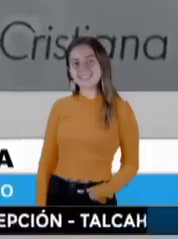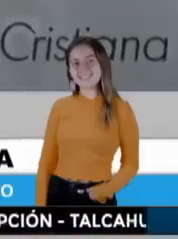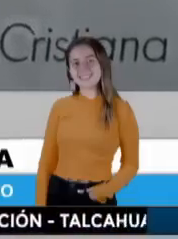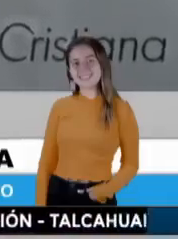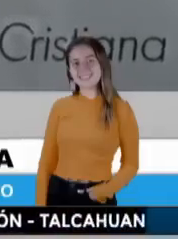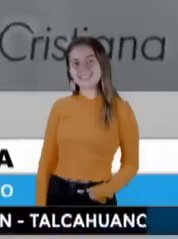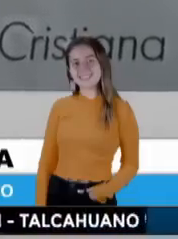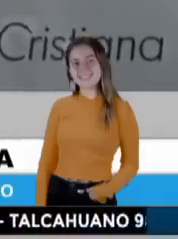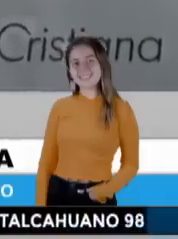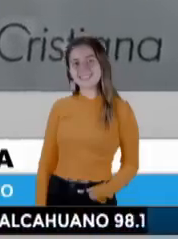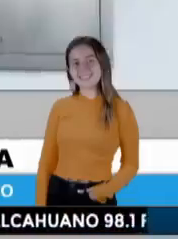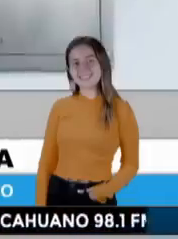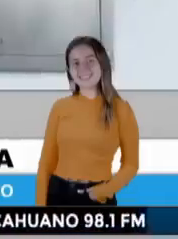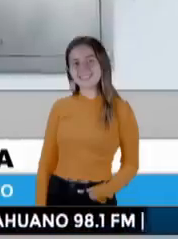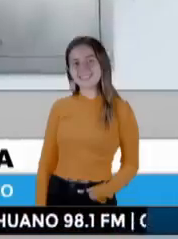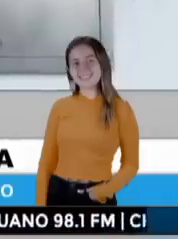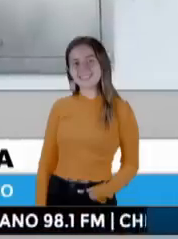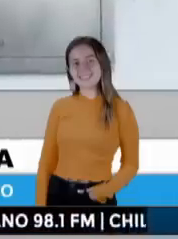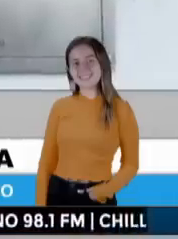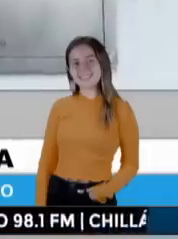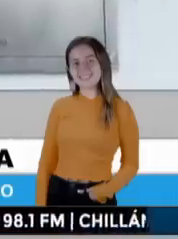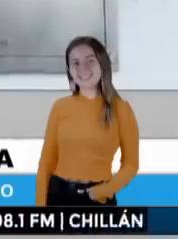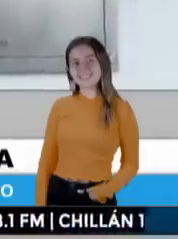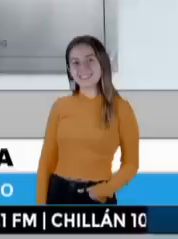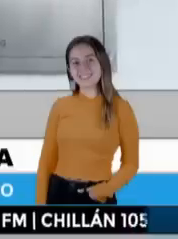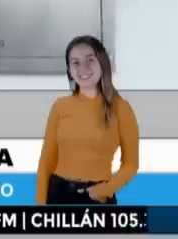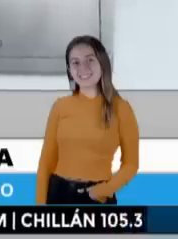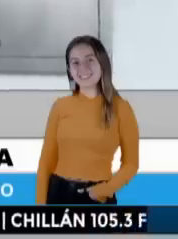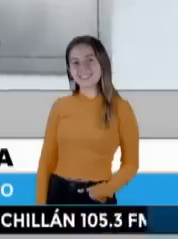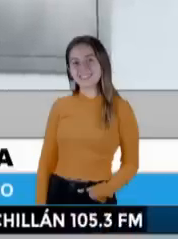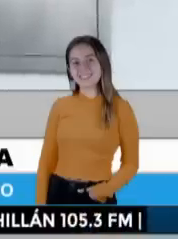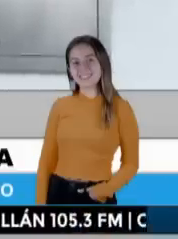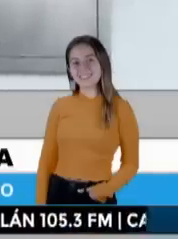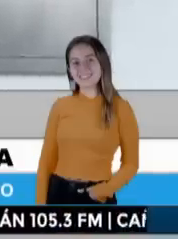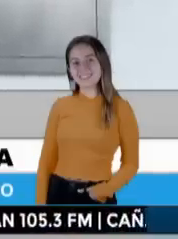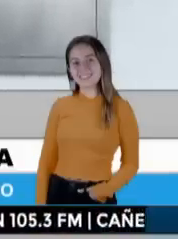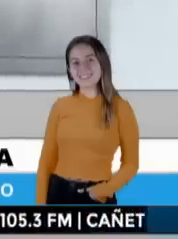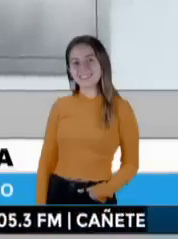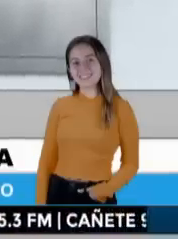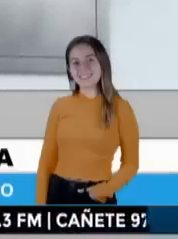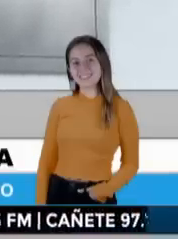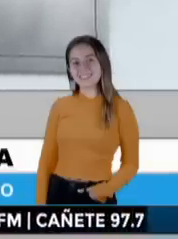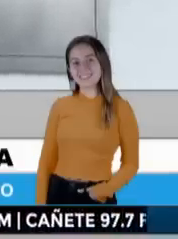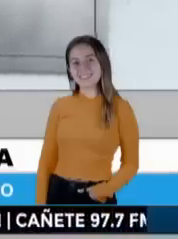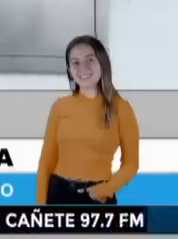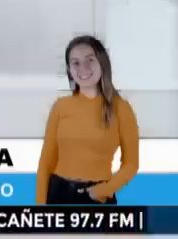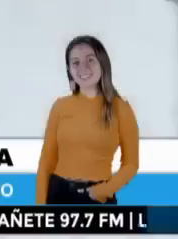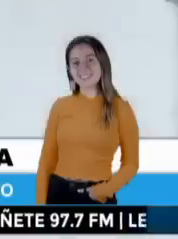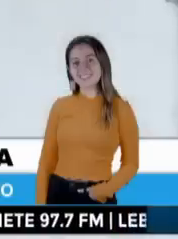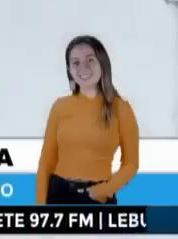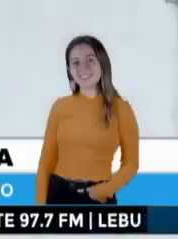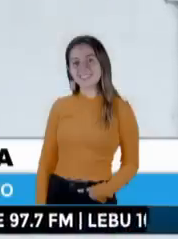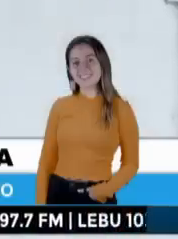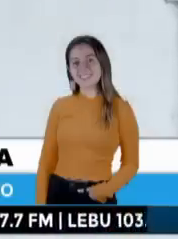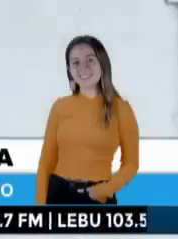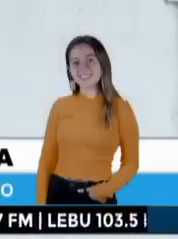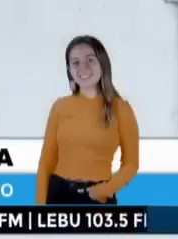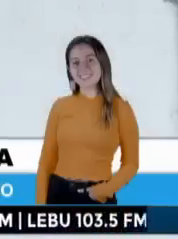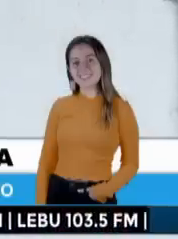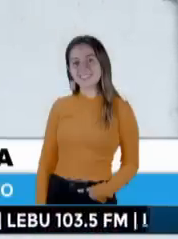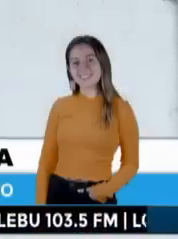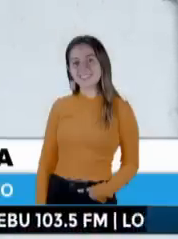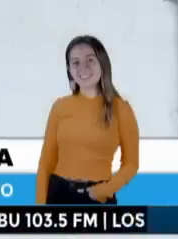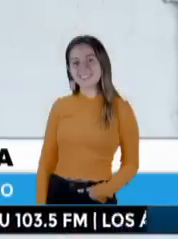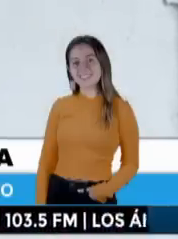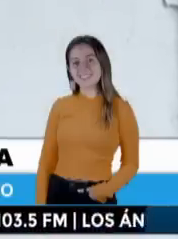relación que han tenido con la ADC. Hay algo de eso, ¿no? Exacto, claramente hay algo de eso. Hay grupos que buscan, siempre